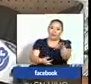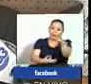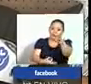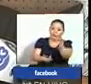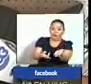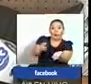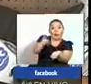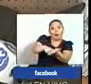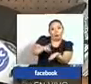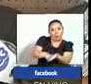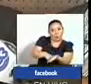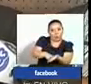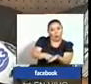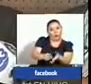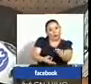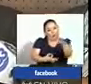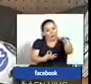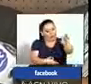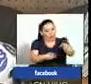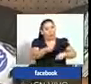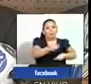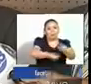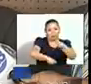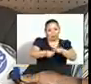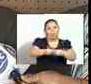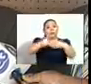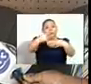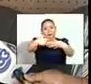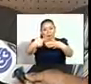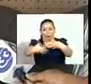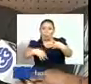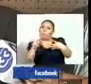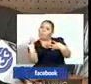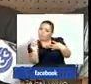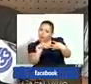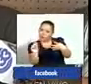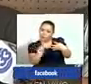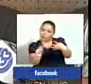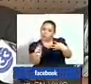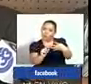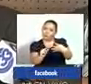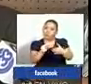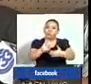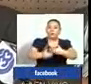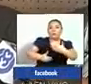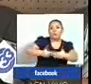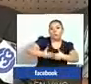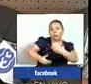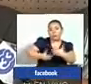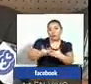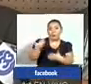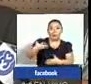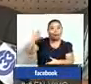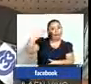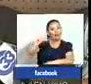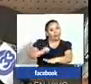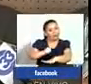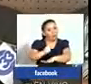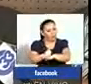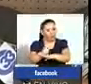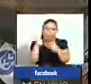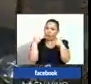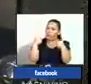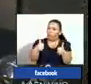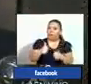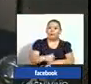que existe una permuta, que esto está permitido por la ley y que los procedimientos que se establecieron son los